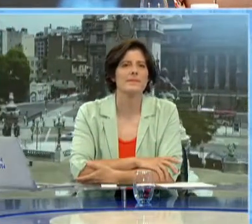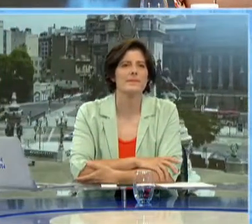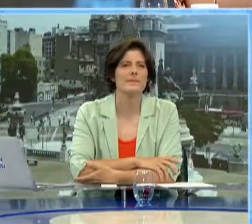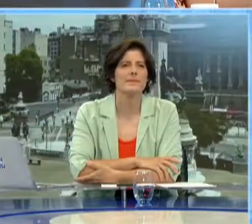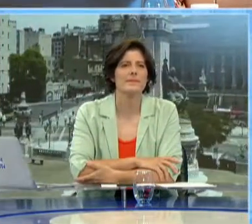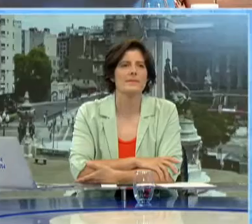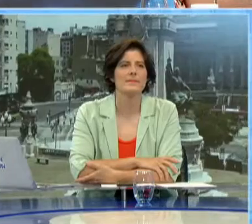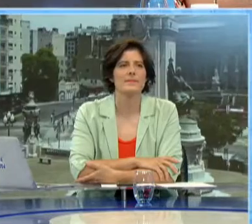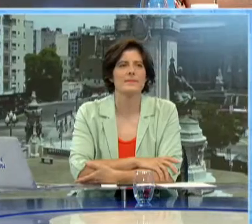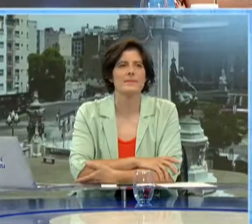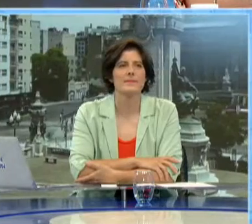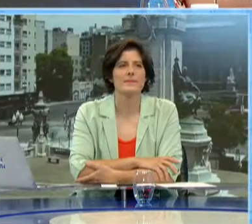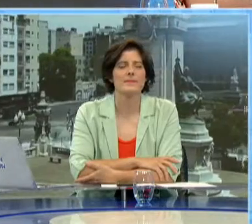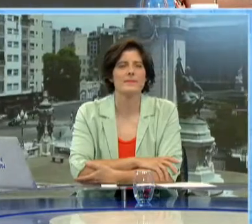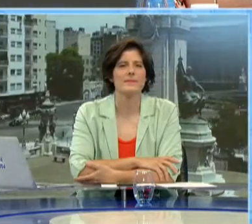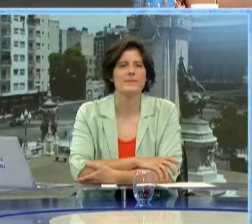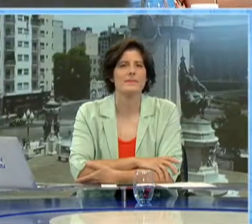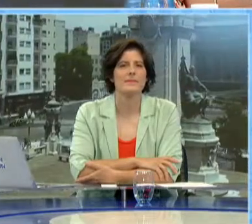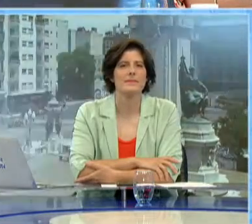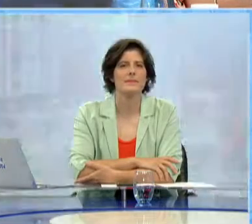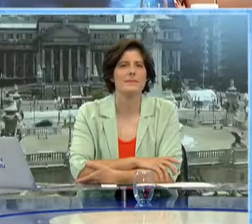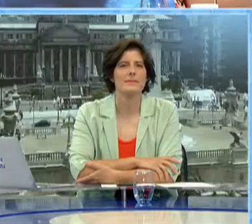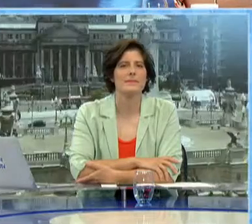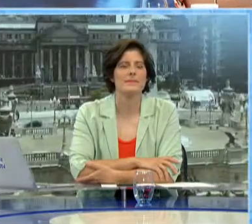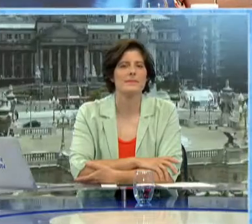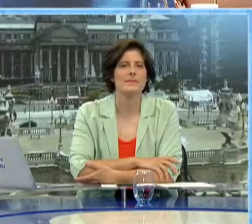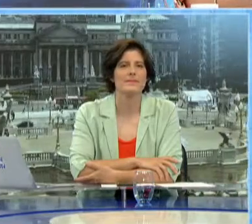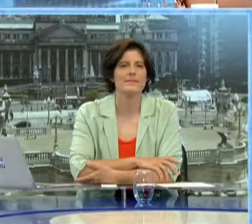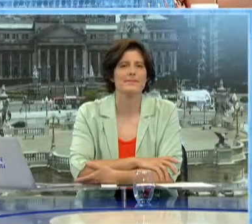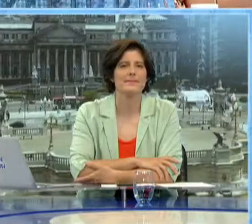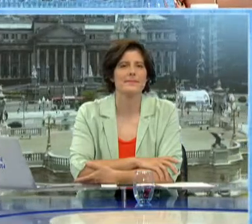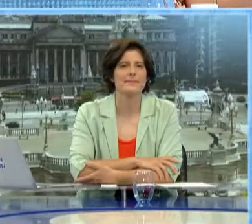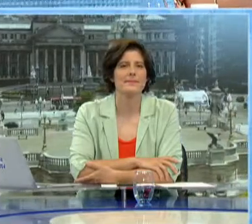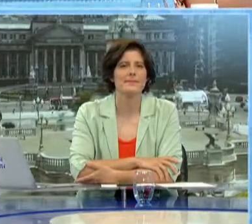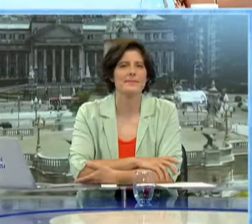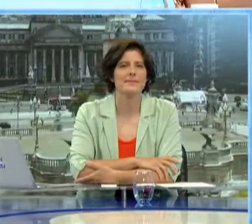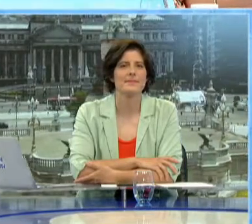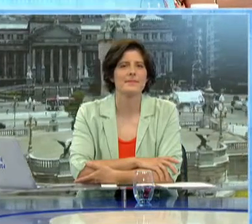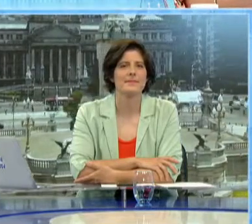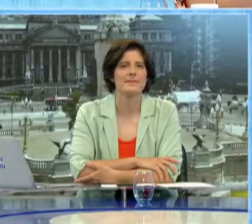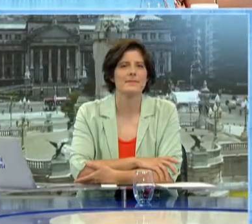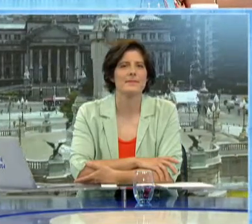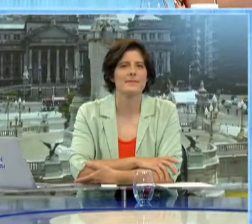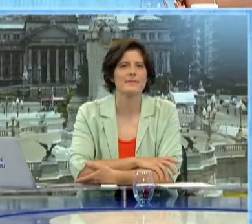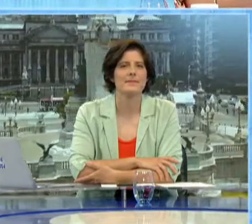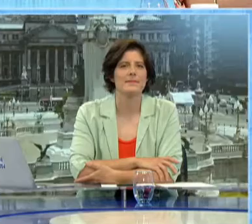¿Para qué se radica una empresa en una guarida fiscal?